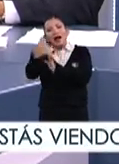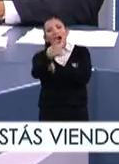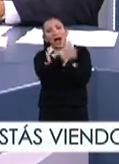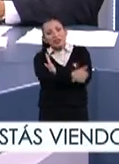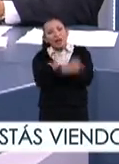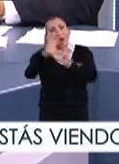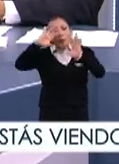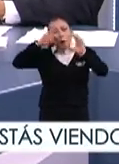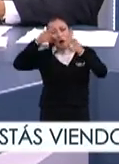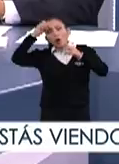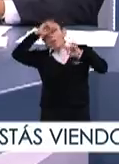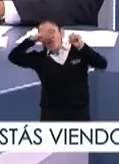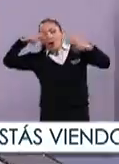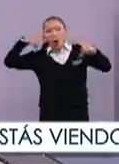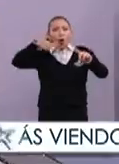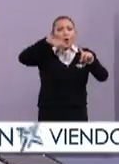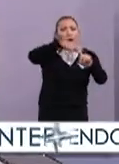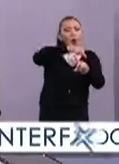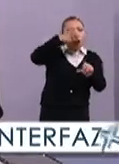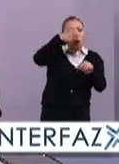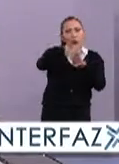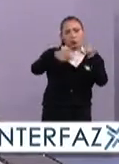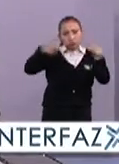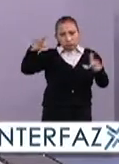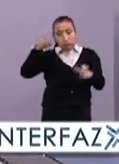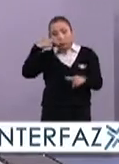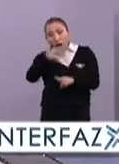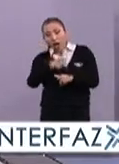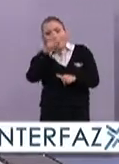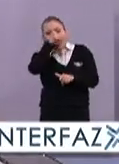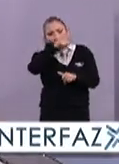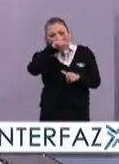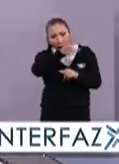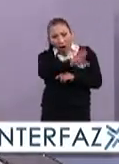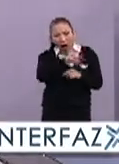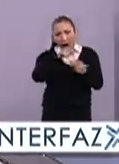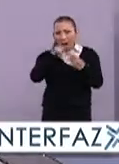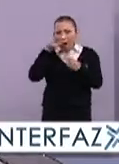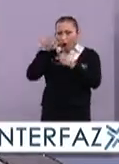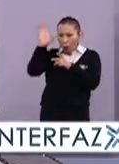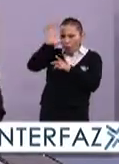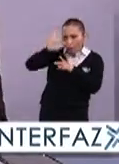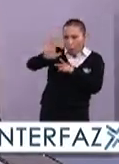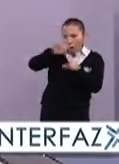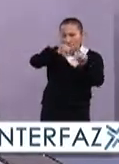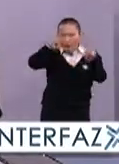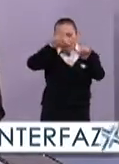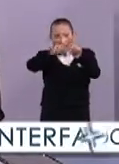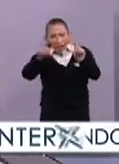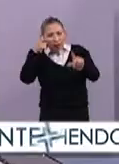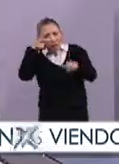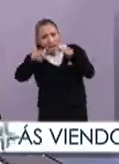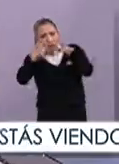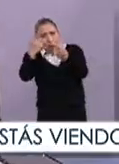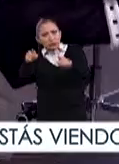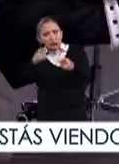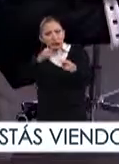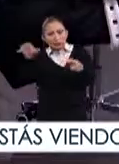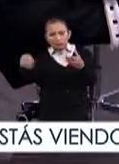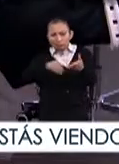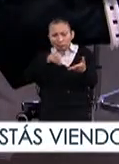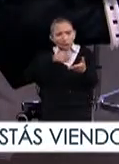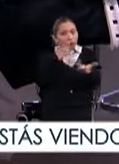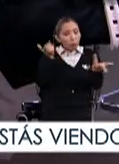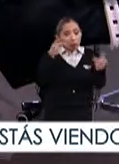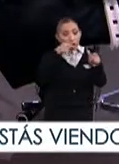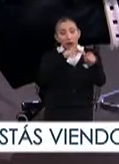estas cosmovisiones que están descubriendo, porque descubrieron lenguajes, descubrieron culturas diferentes, descubrieron música. No hay